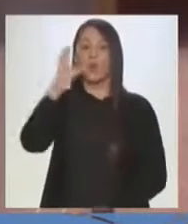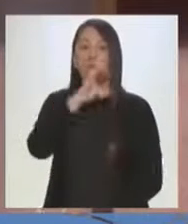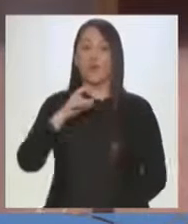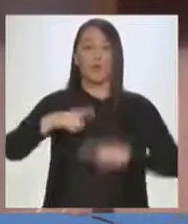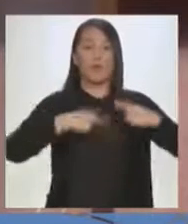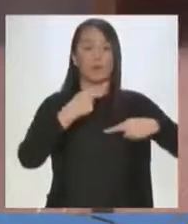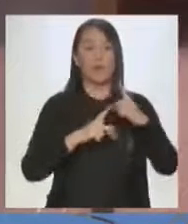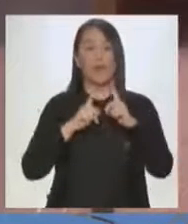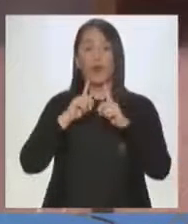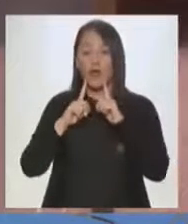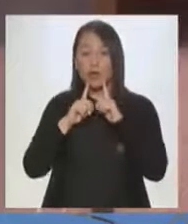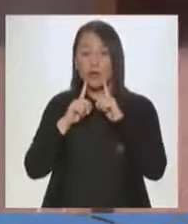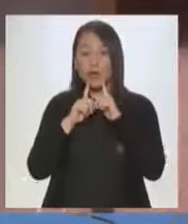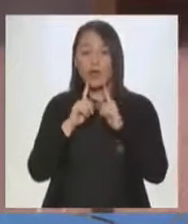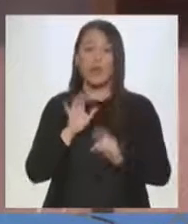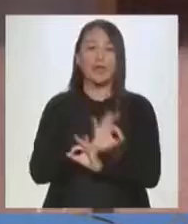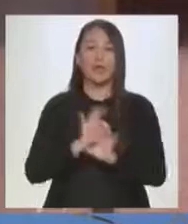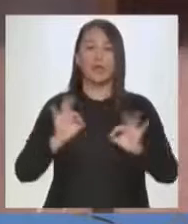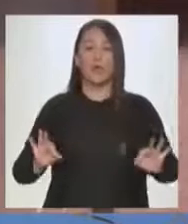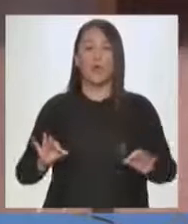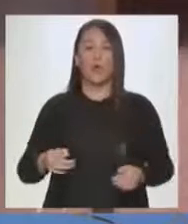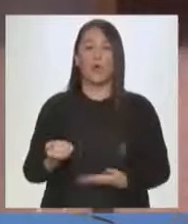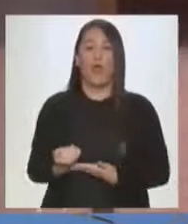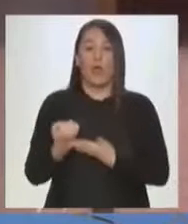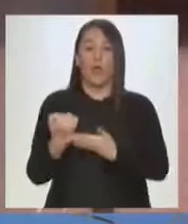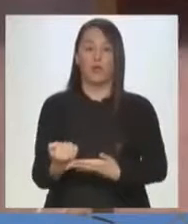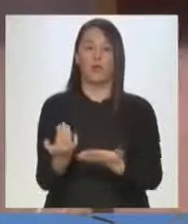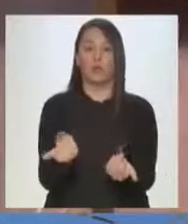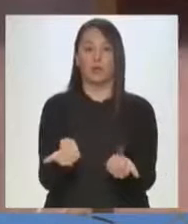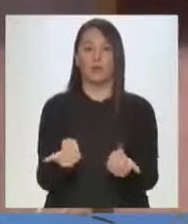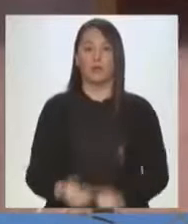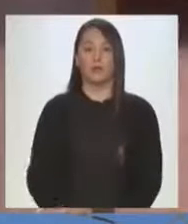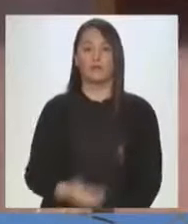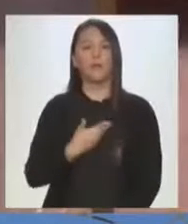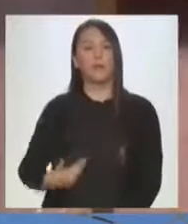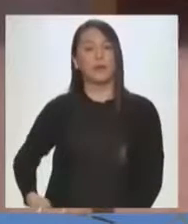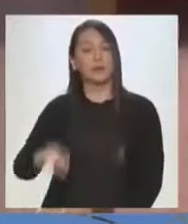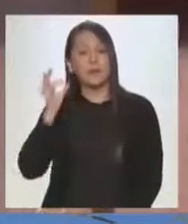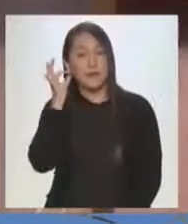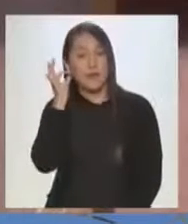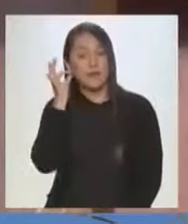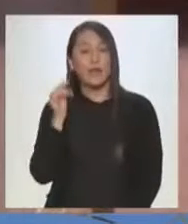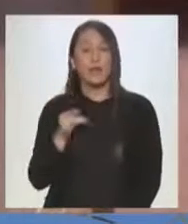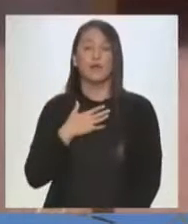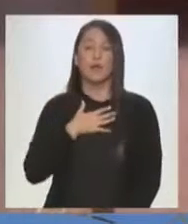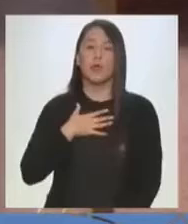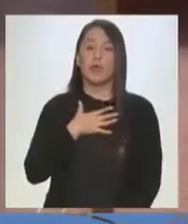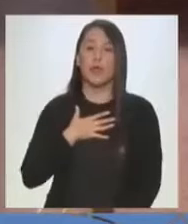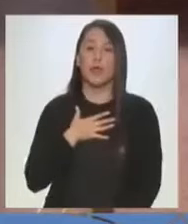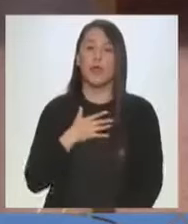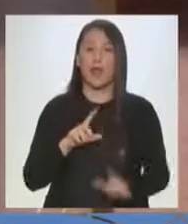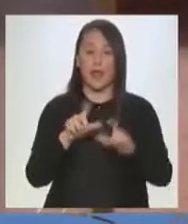gastronomía, hotelería y otros no han recibido las ayudas que se requieren. Presidenta, fue la intención de los miembros de la